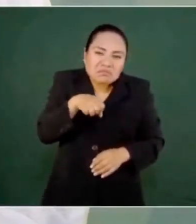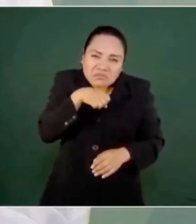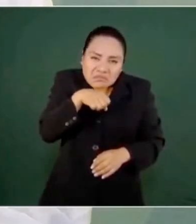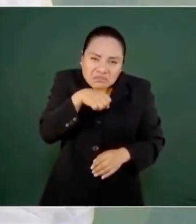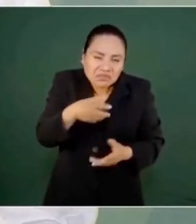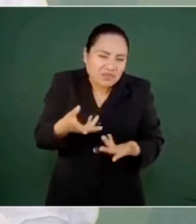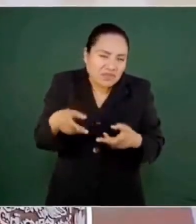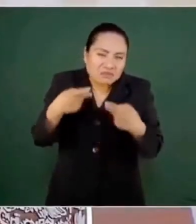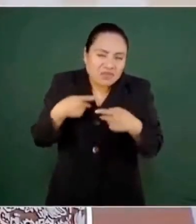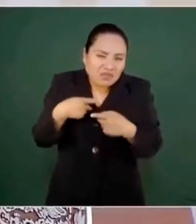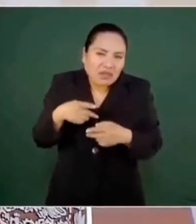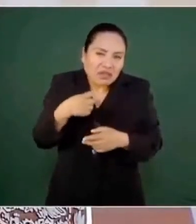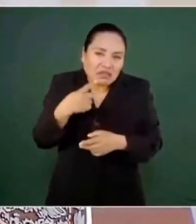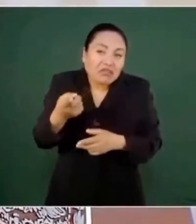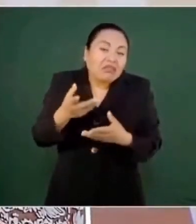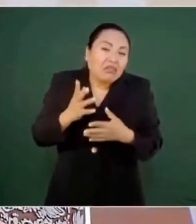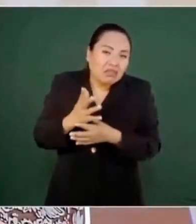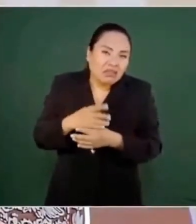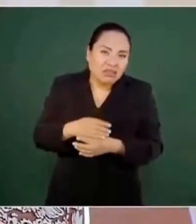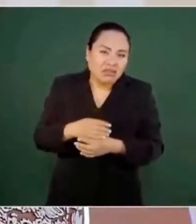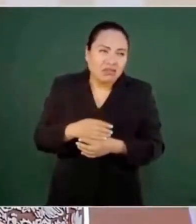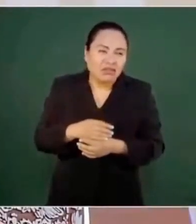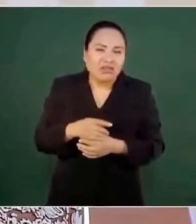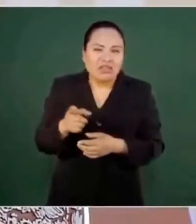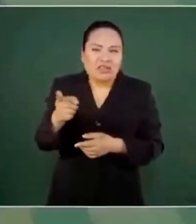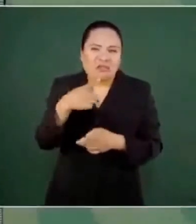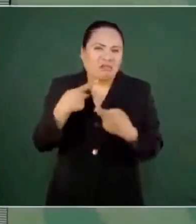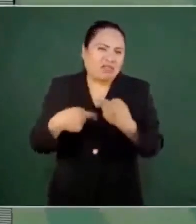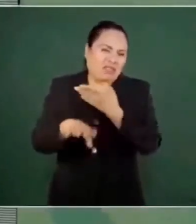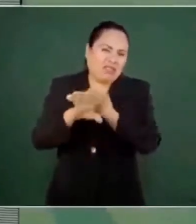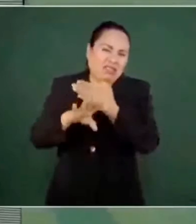mis adversarios, ¿no?, viejo guango. Sí,